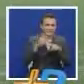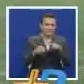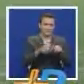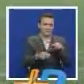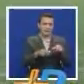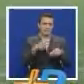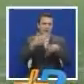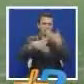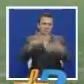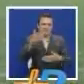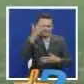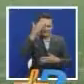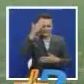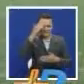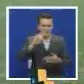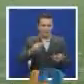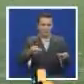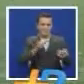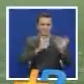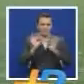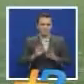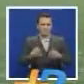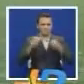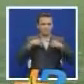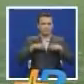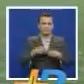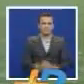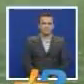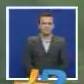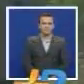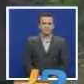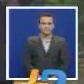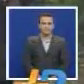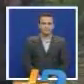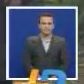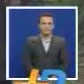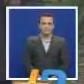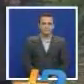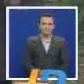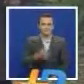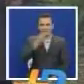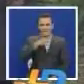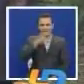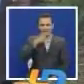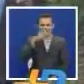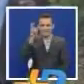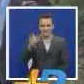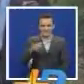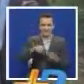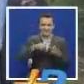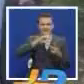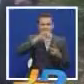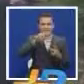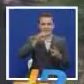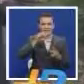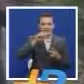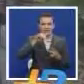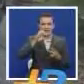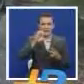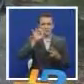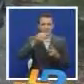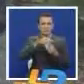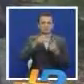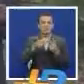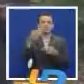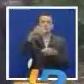resta, prepararnos para ese juego y lo que requiera el profe. Radamel Falcao García y James Rodríguez forman parte del Mónaco en la